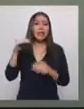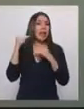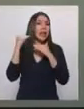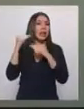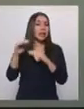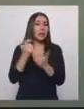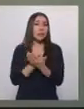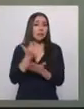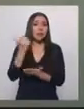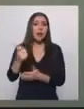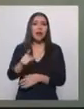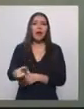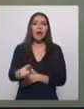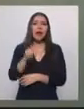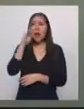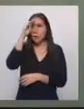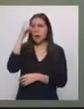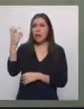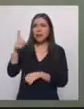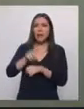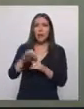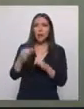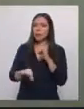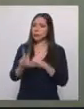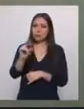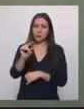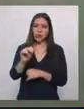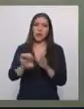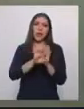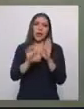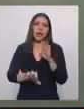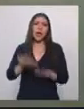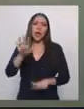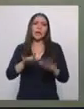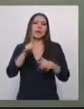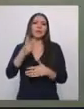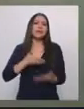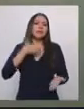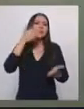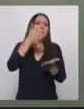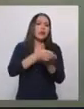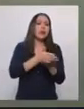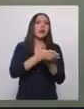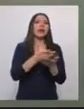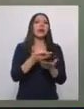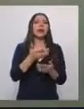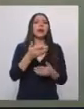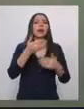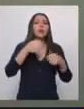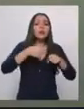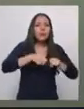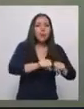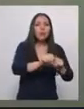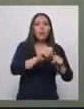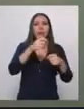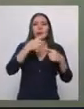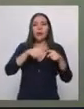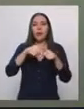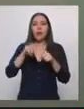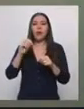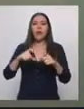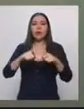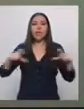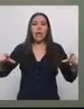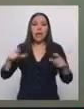todo si tú lo haces a través de ventanillas de, no sé, del centro comercial o en algún otro medio de pago o con cheque, entonces sí te